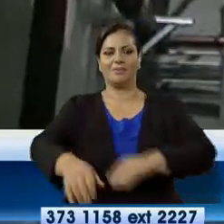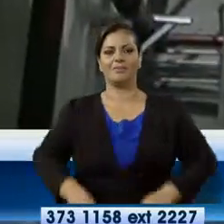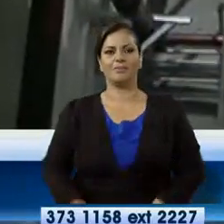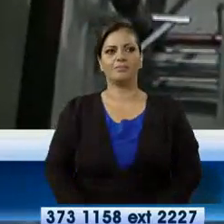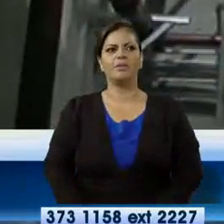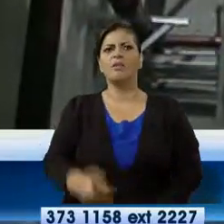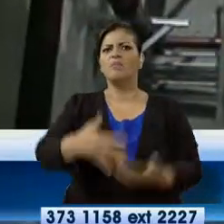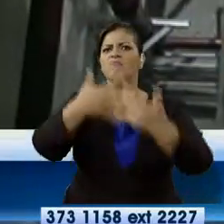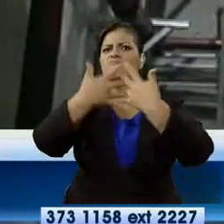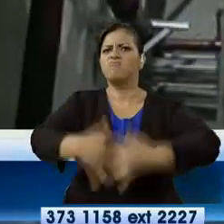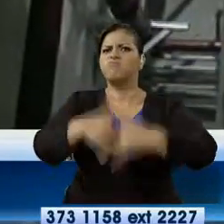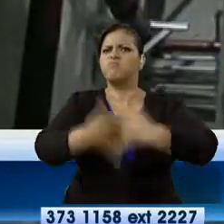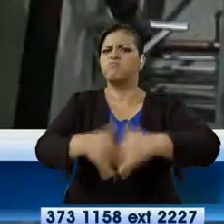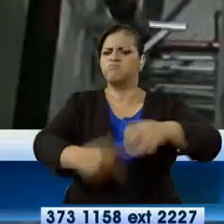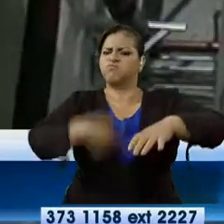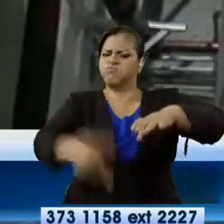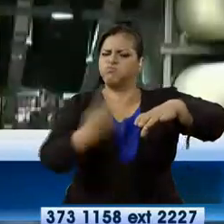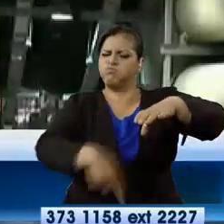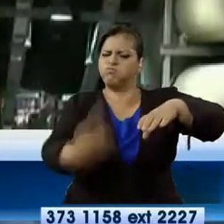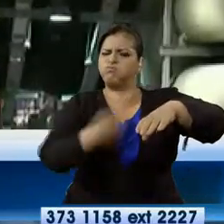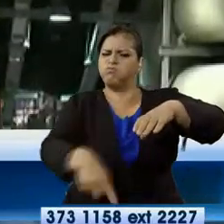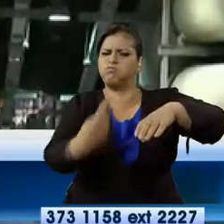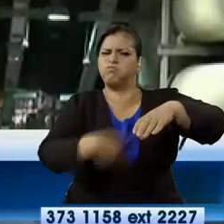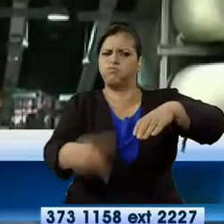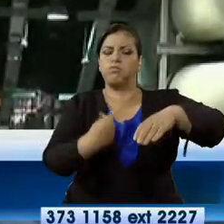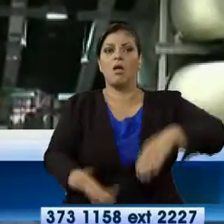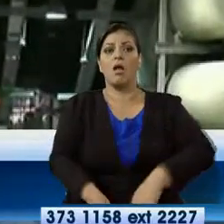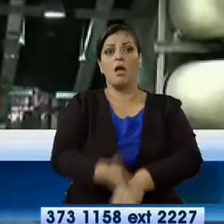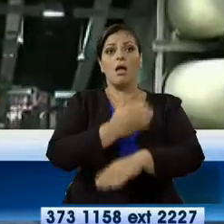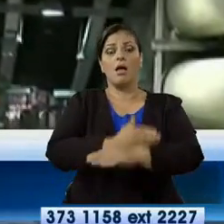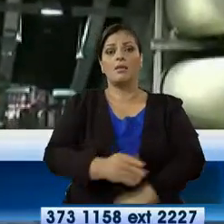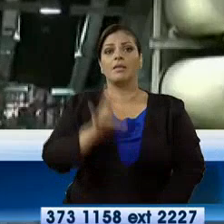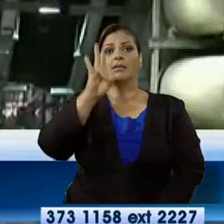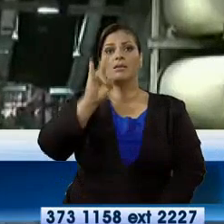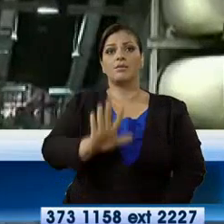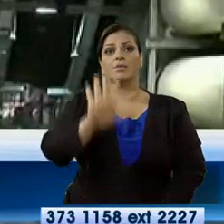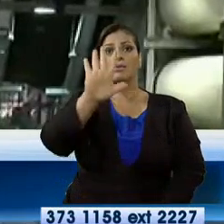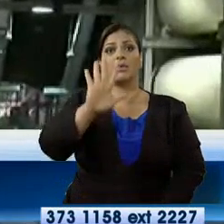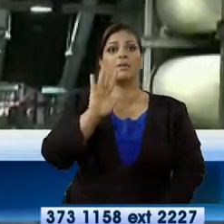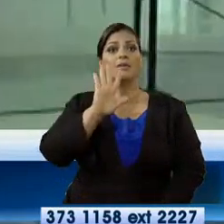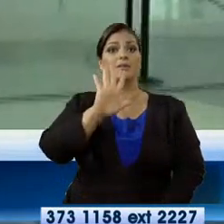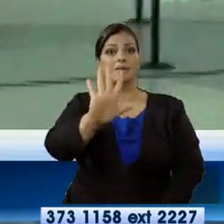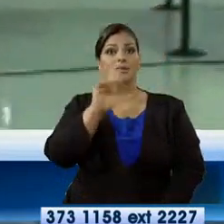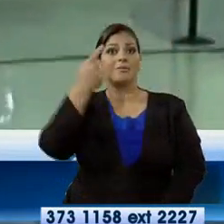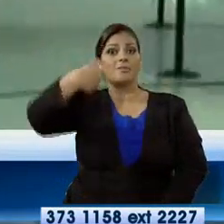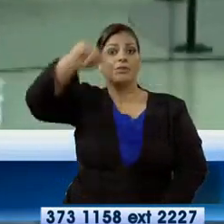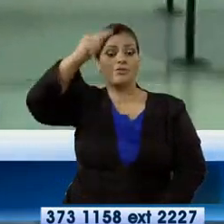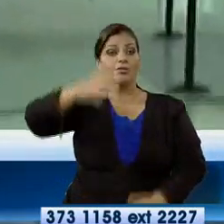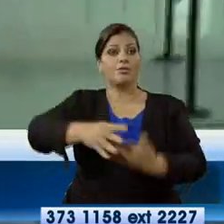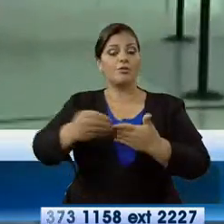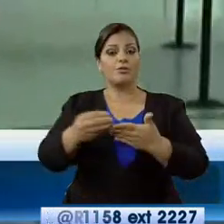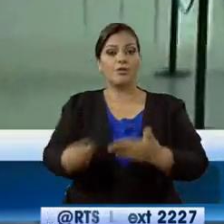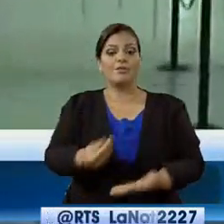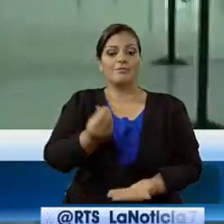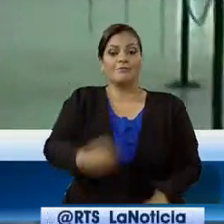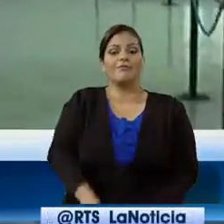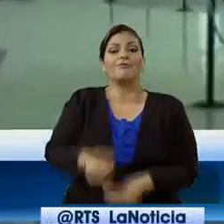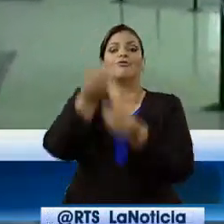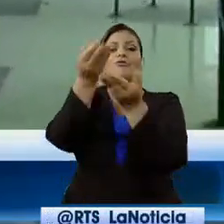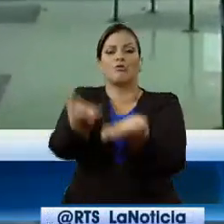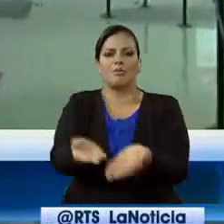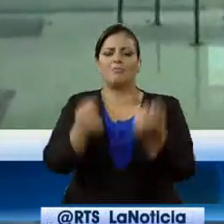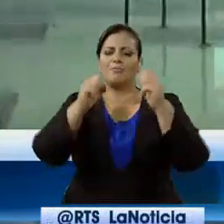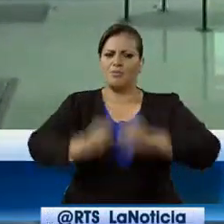tipo Francis y requirió una inversión de 755 millones de dólares. Durante el proceso de construcción de la obra